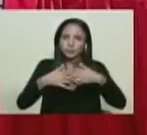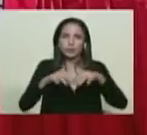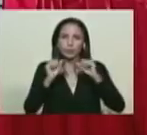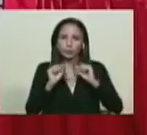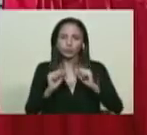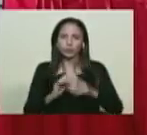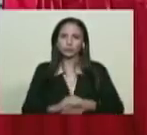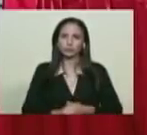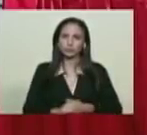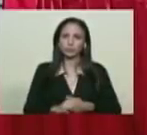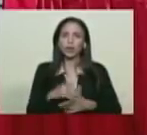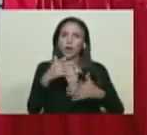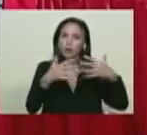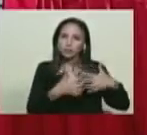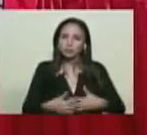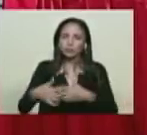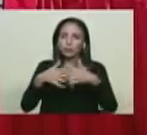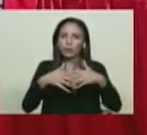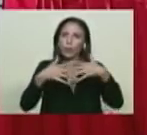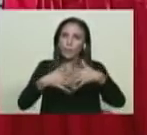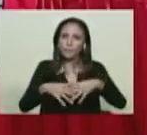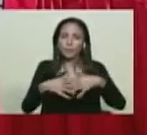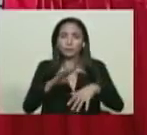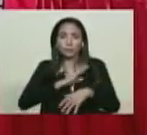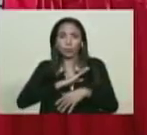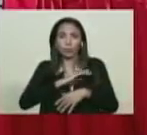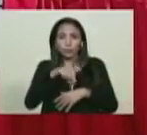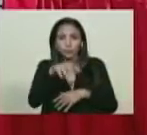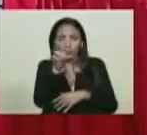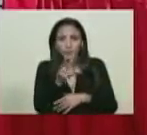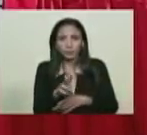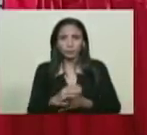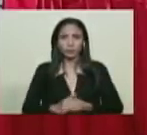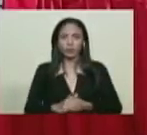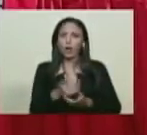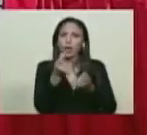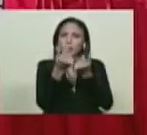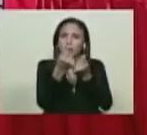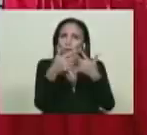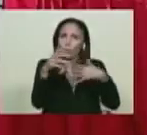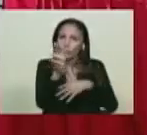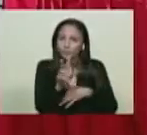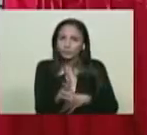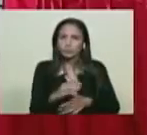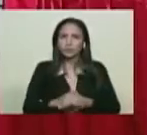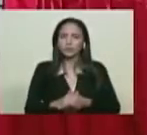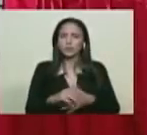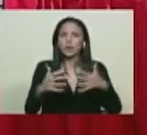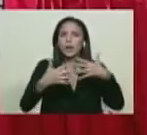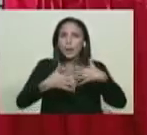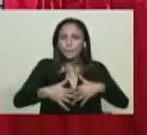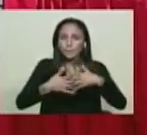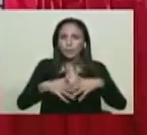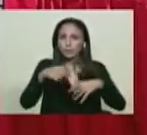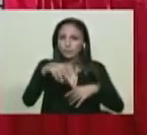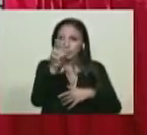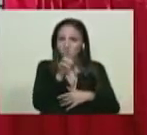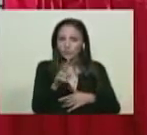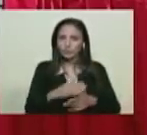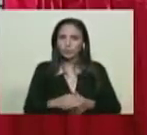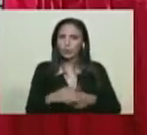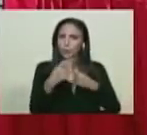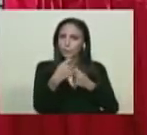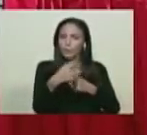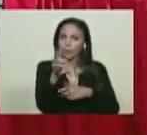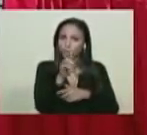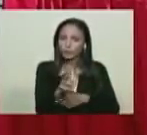fortalecer Citgo en los Estados Unidos, que es una empresa nuestra, capital venezolano, empresa venezolana, inversión venezolana